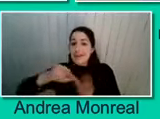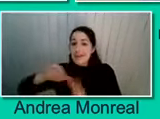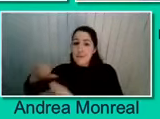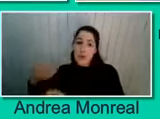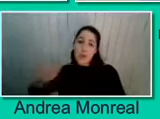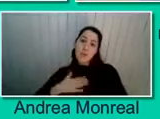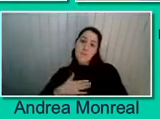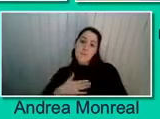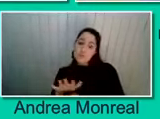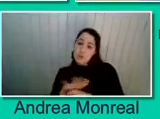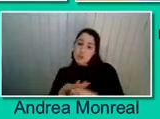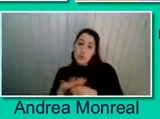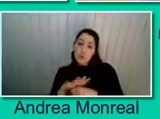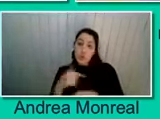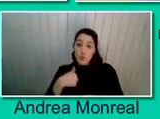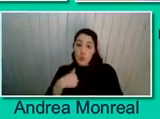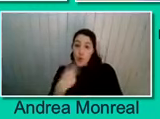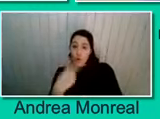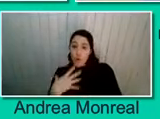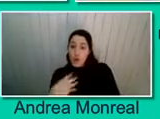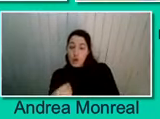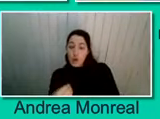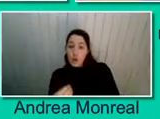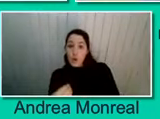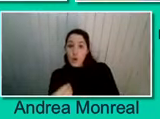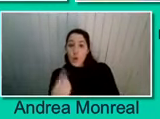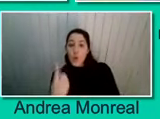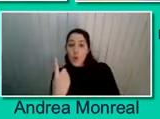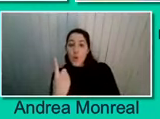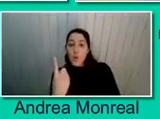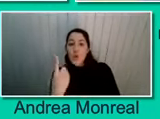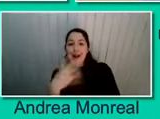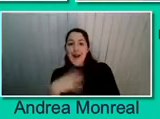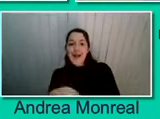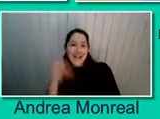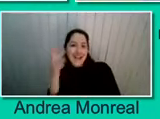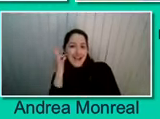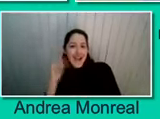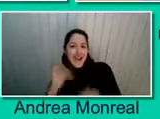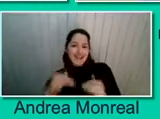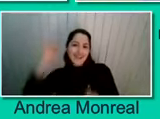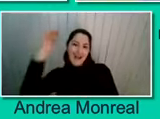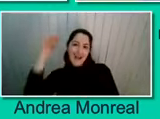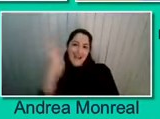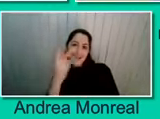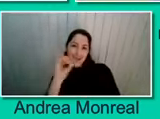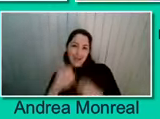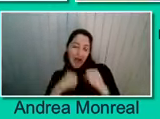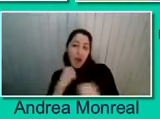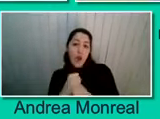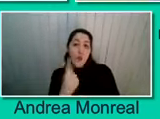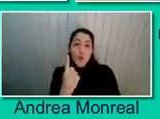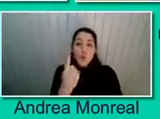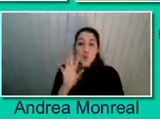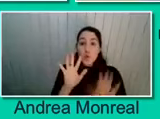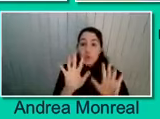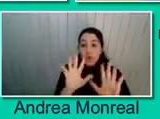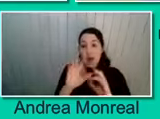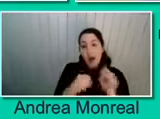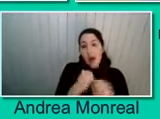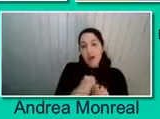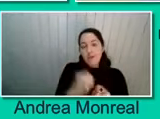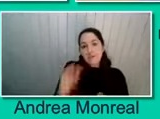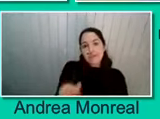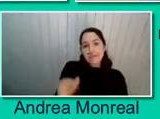yo tengo 2 hijos, una grande de 20, que sigue siendo una regalona, y un chico de 10. Entonces, favorecer